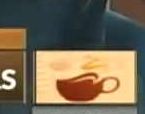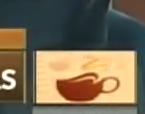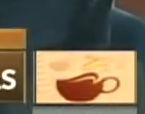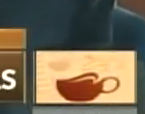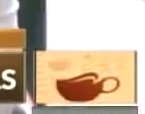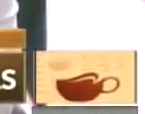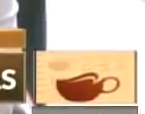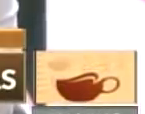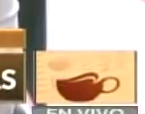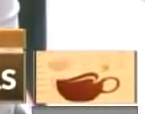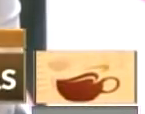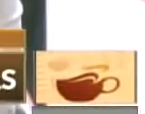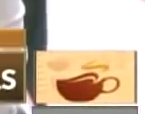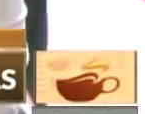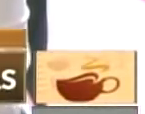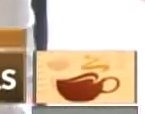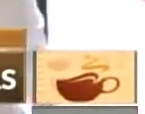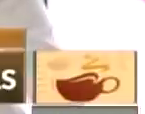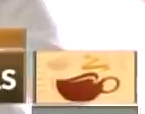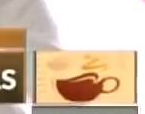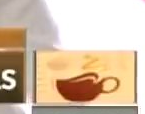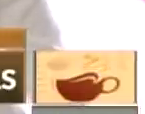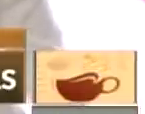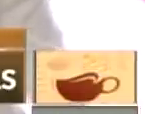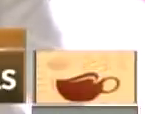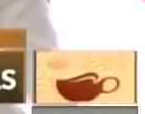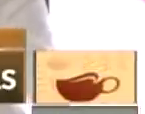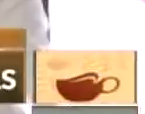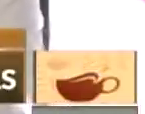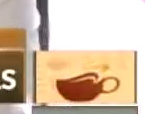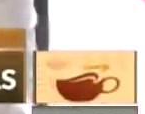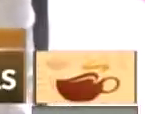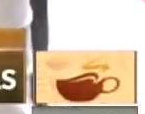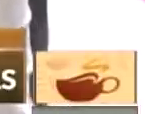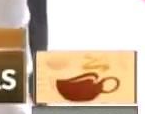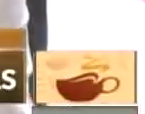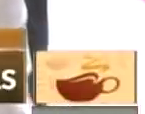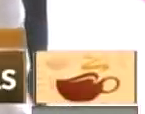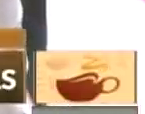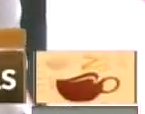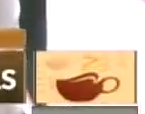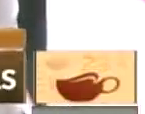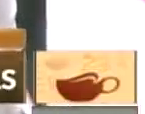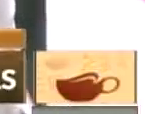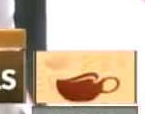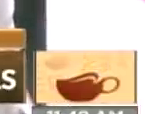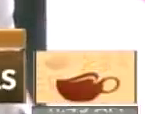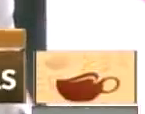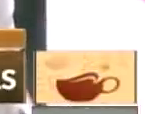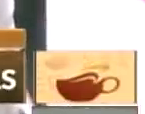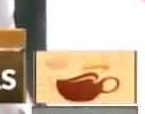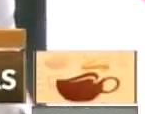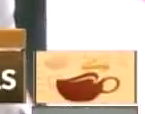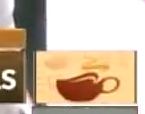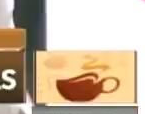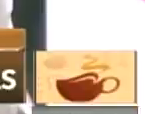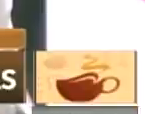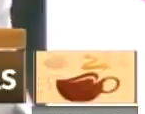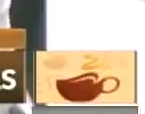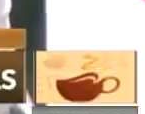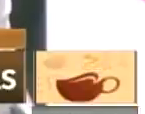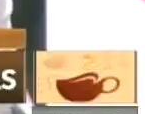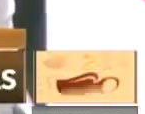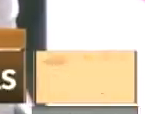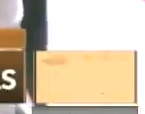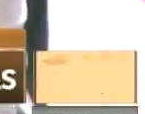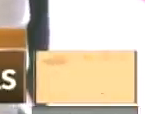Bueno, en este momento va a Buenos realizar días. La intervención. Buenos días, Venezuela. Buenos días a todos y, todas los